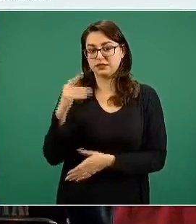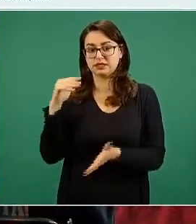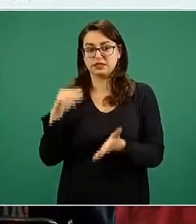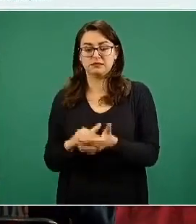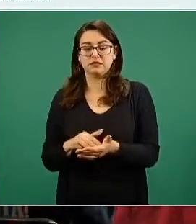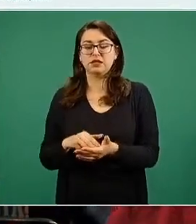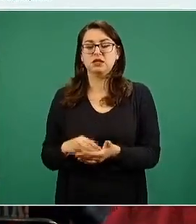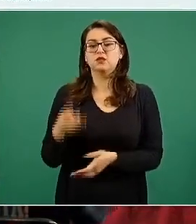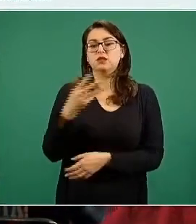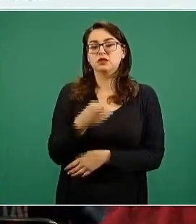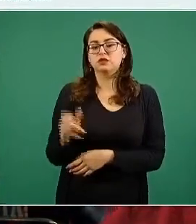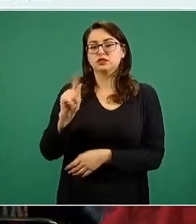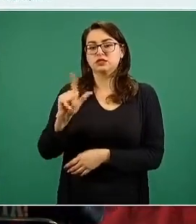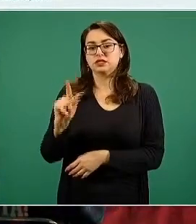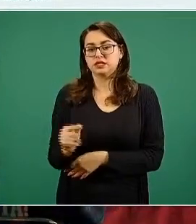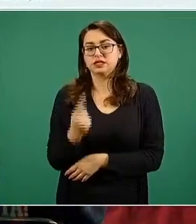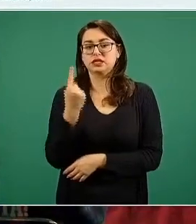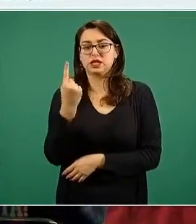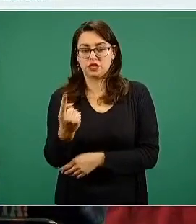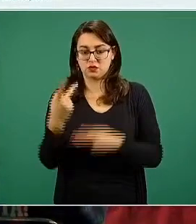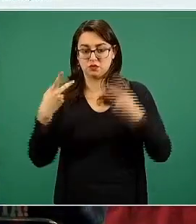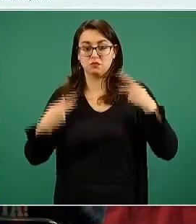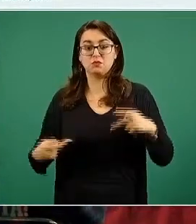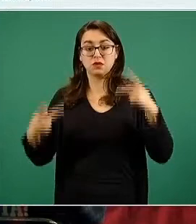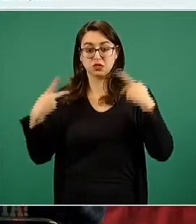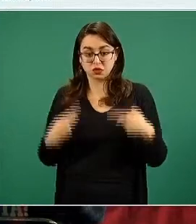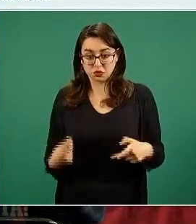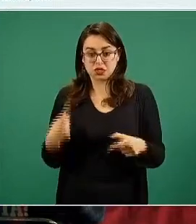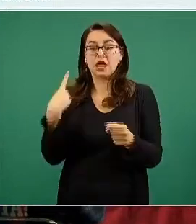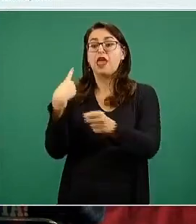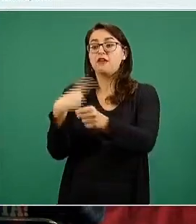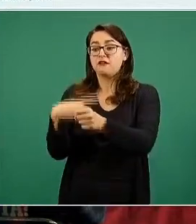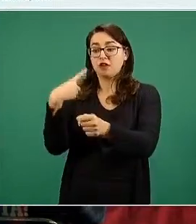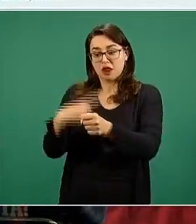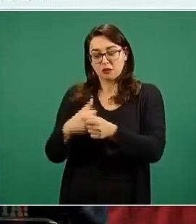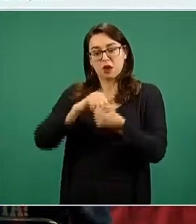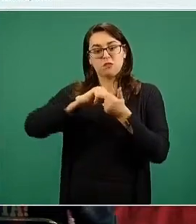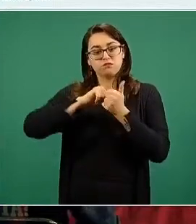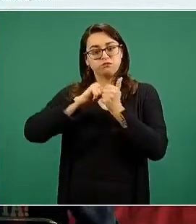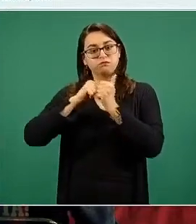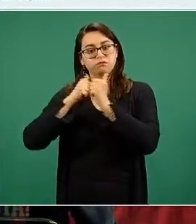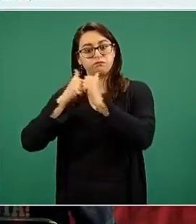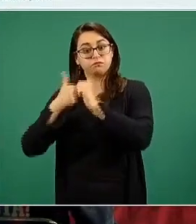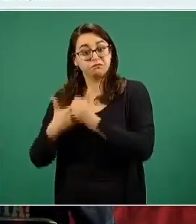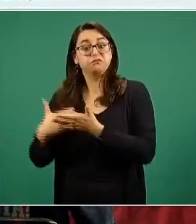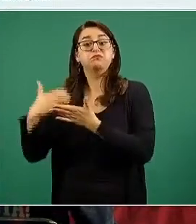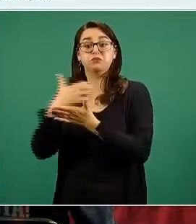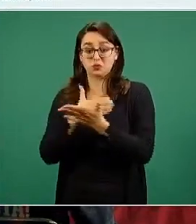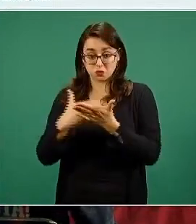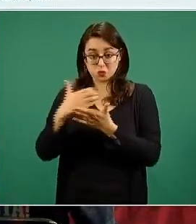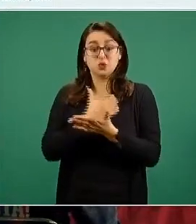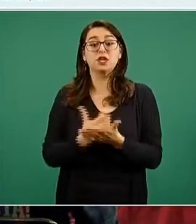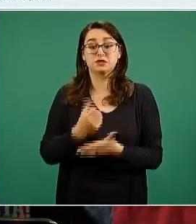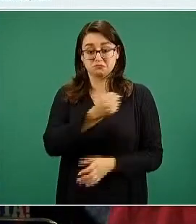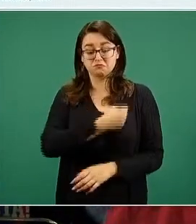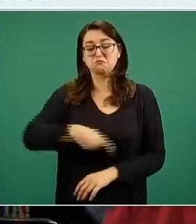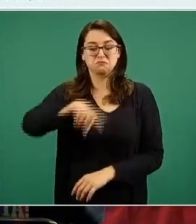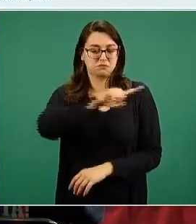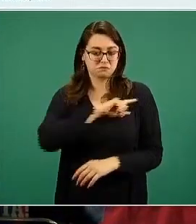1.127.471 personas que se estima han recuperado su salud de todas las personas que se